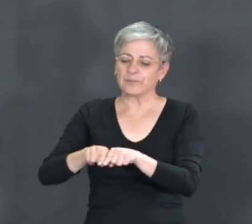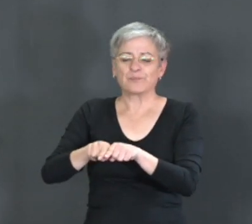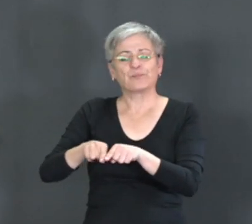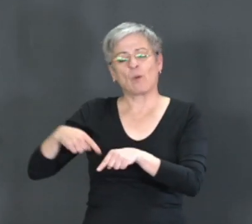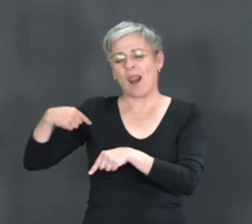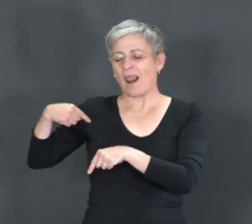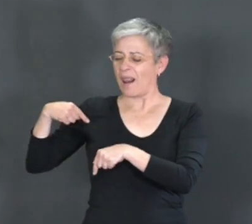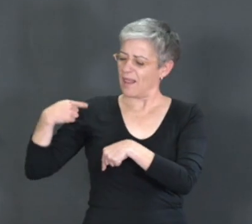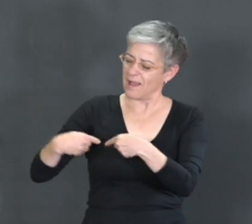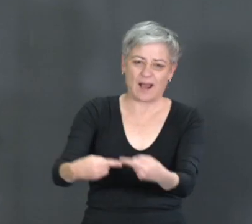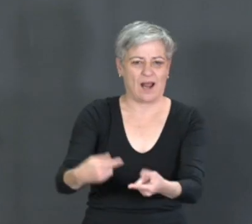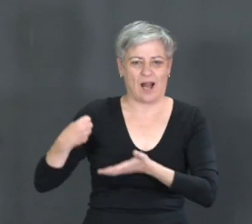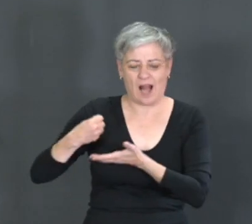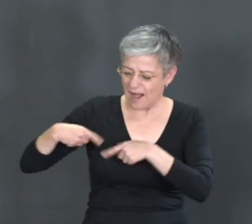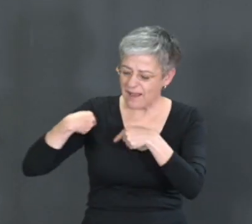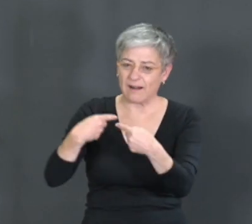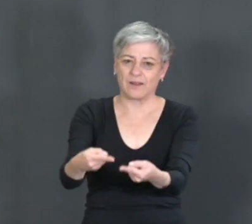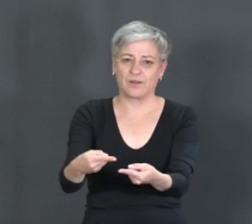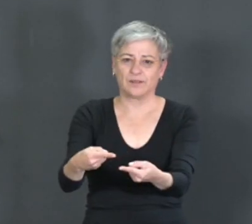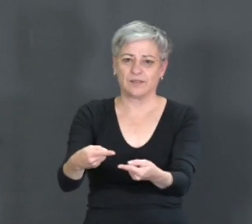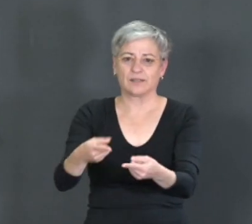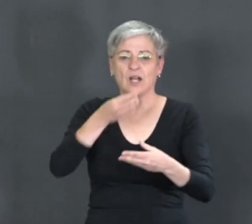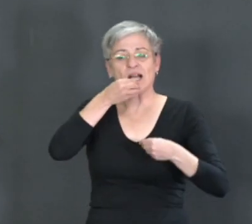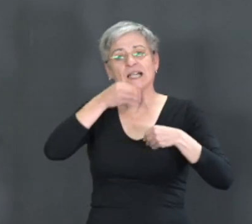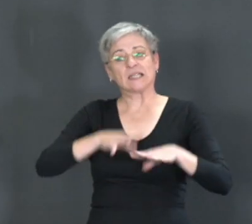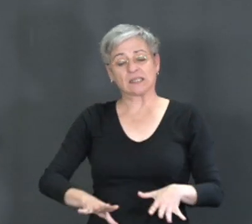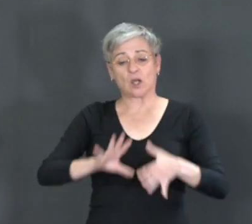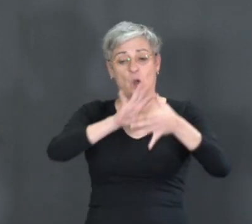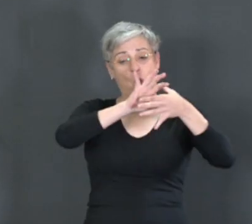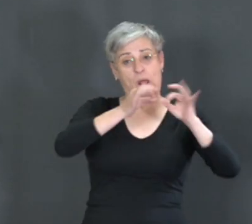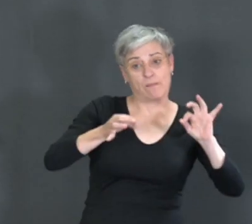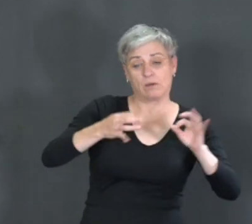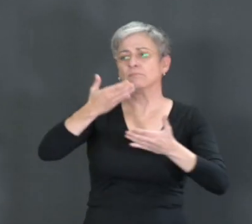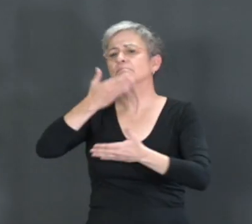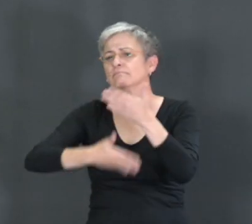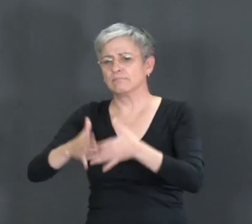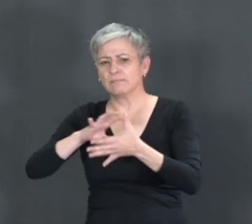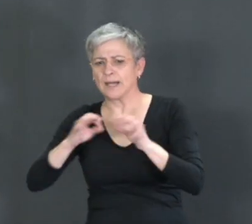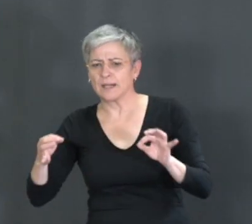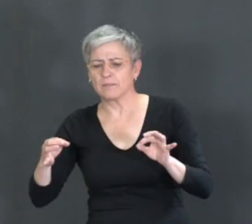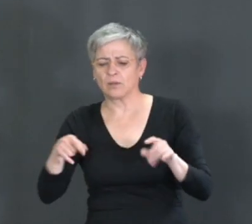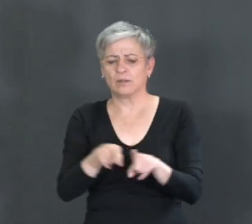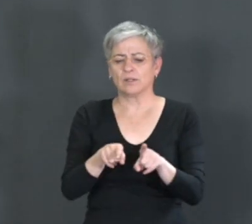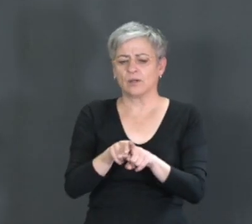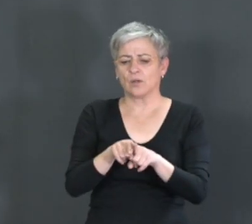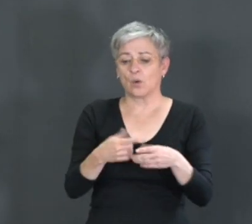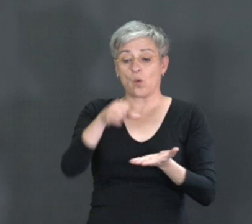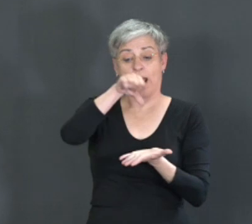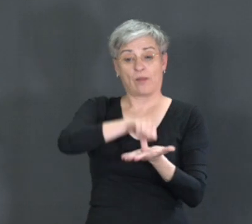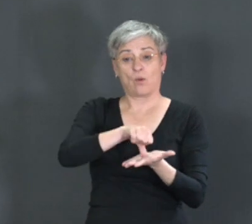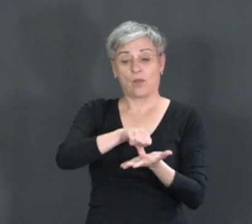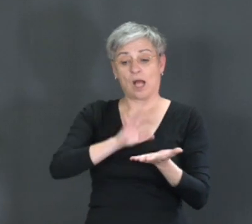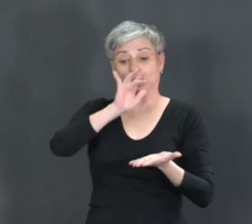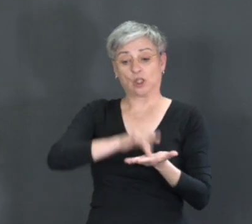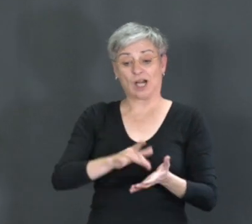legado se va viendo en la historia de los Juegos Olímpicos y Paralímpicos, que no tiene sentido que una ciudad